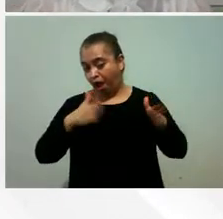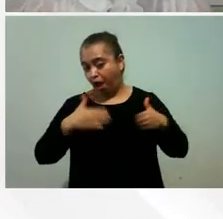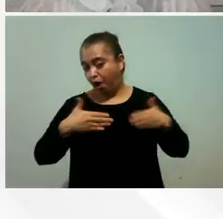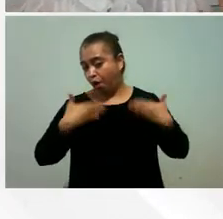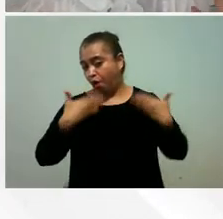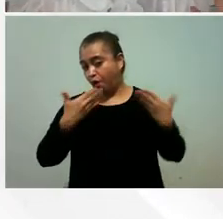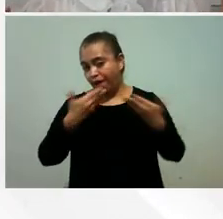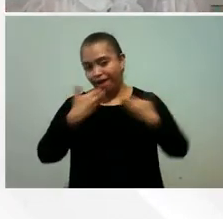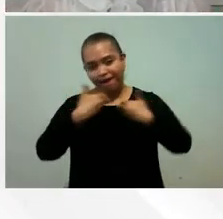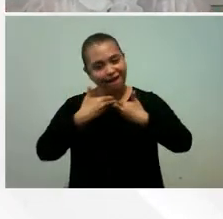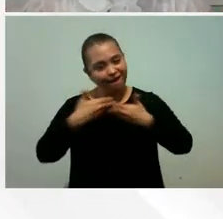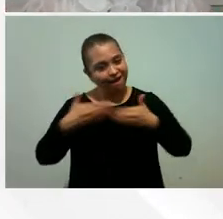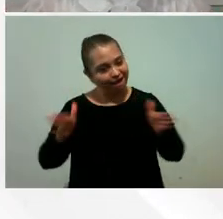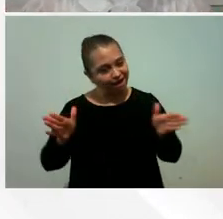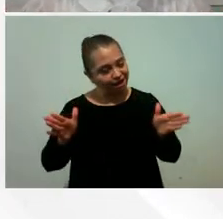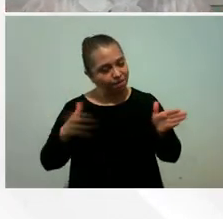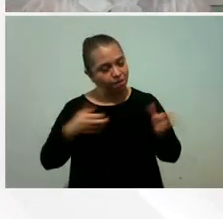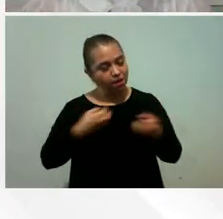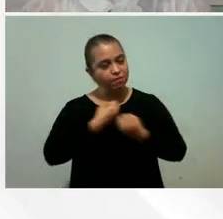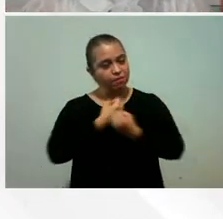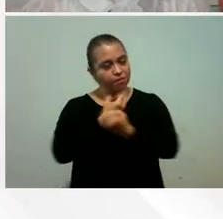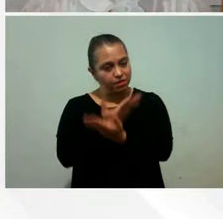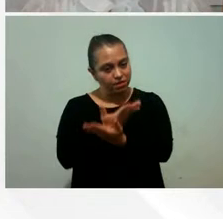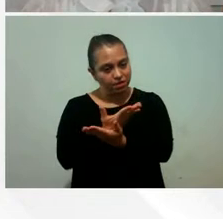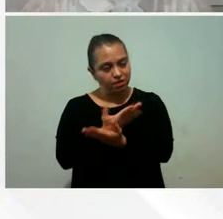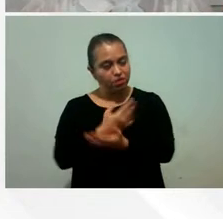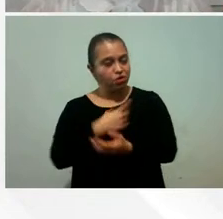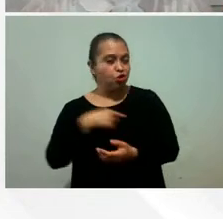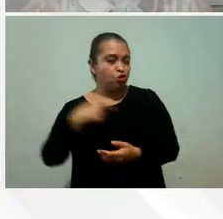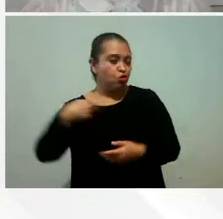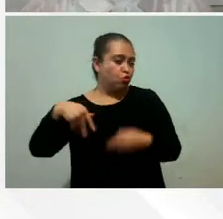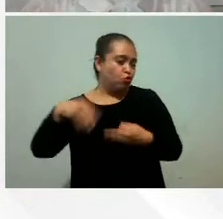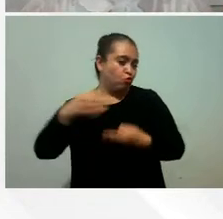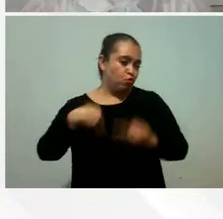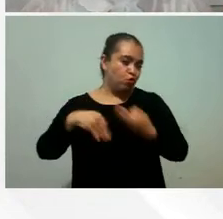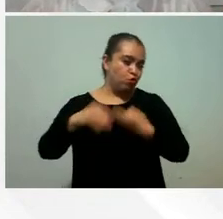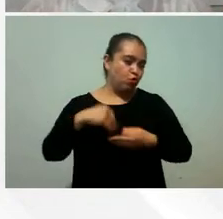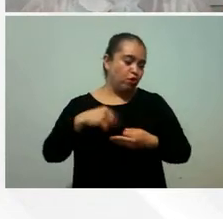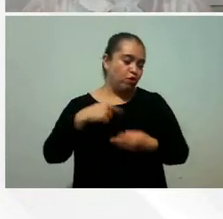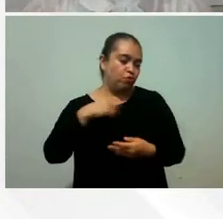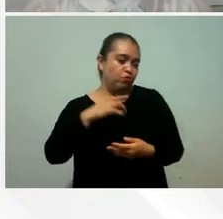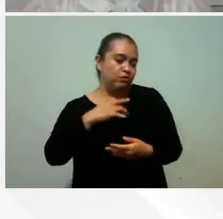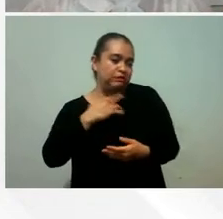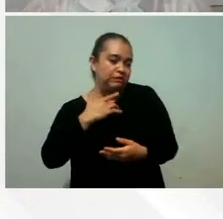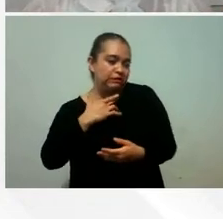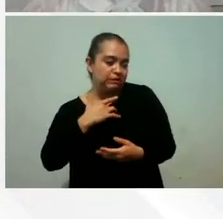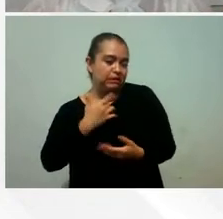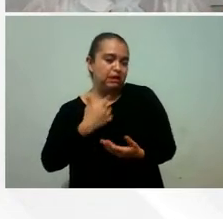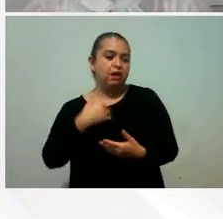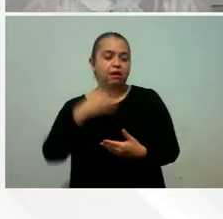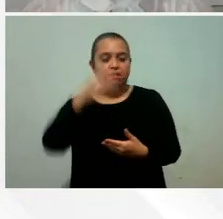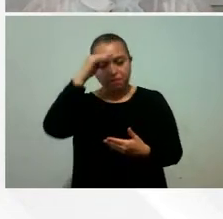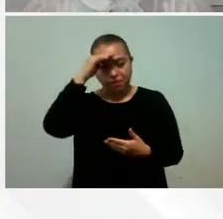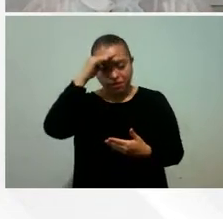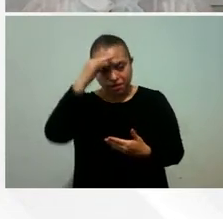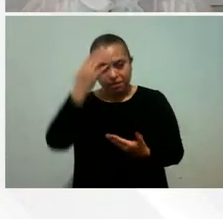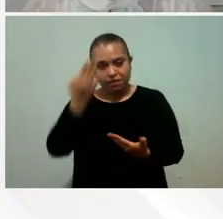Scharmer, para poder expresar todo aquello que te habita y te tienes en ti pensando en estos